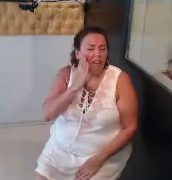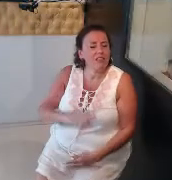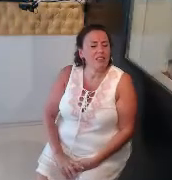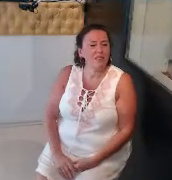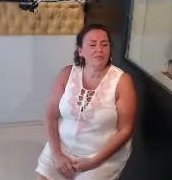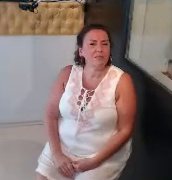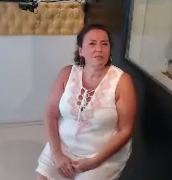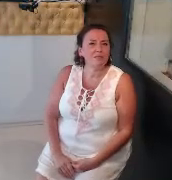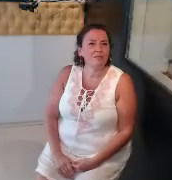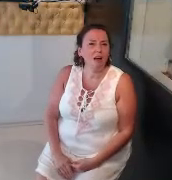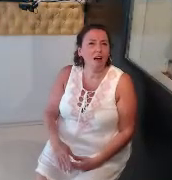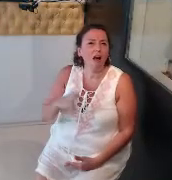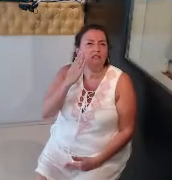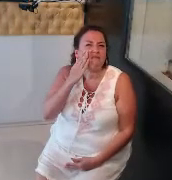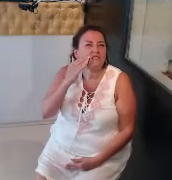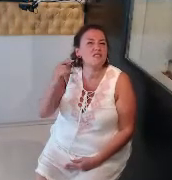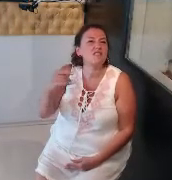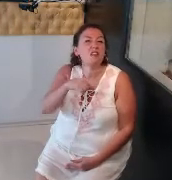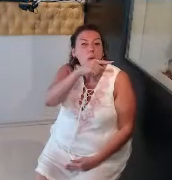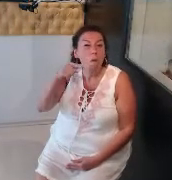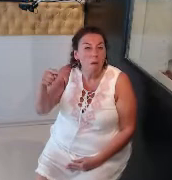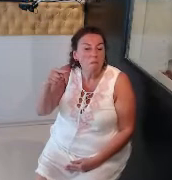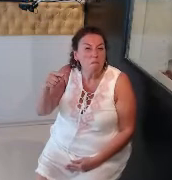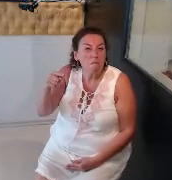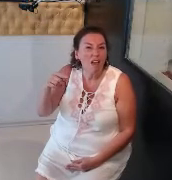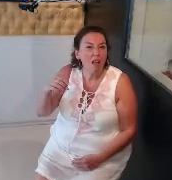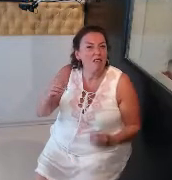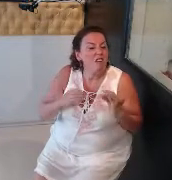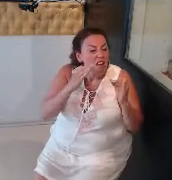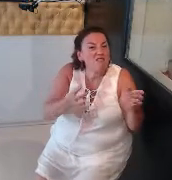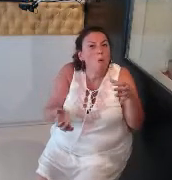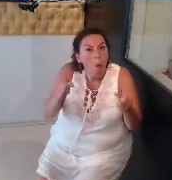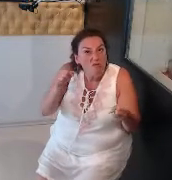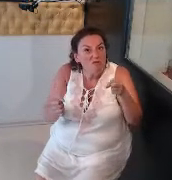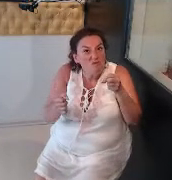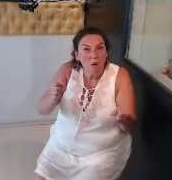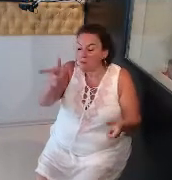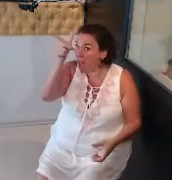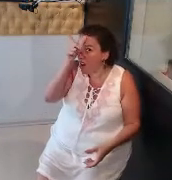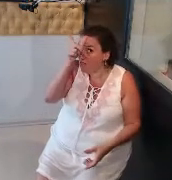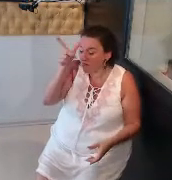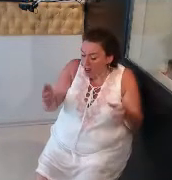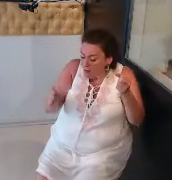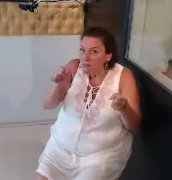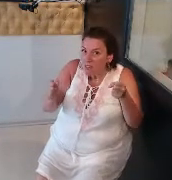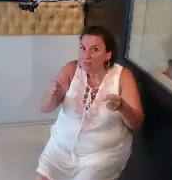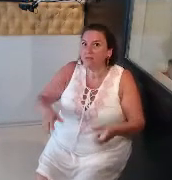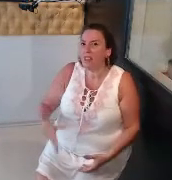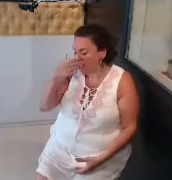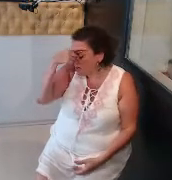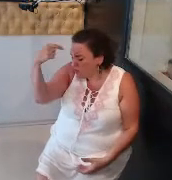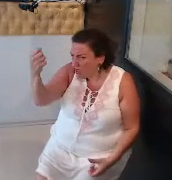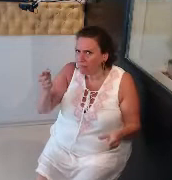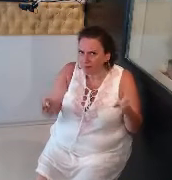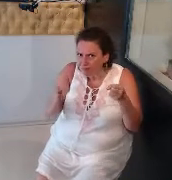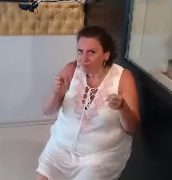vino 5:30 de la tarde. Ah, ayer lo dejó colgado el remis. Sí. ¿Qué pasó? O sea,